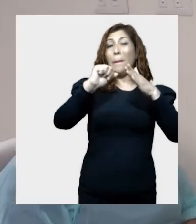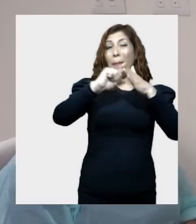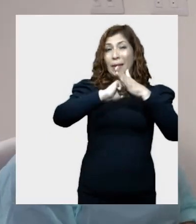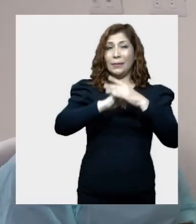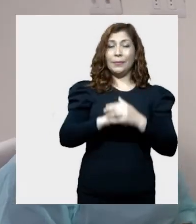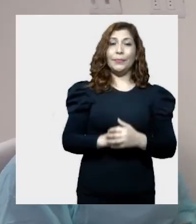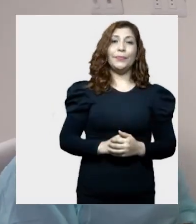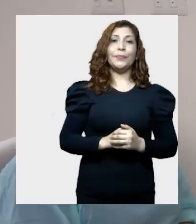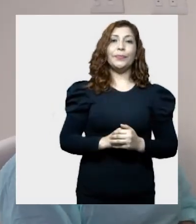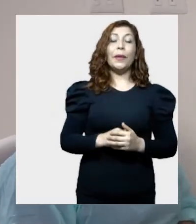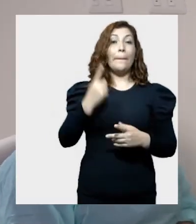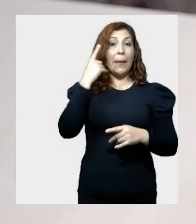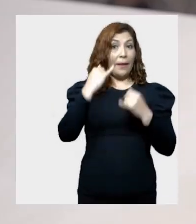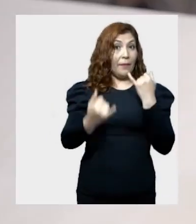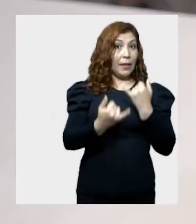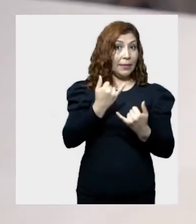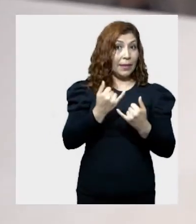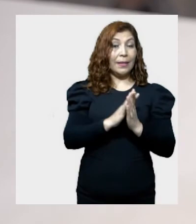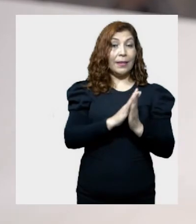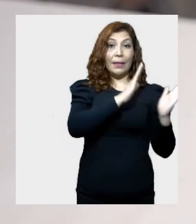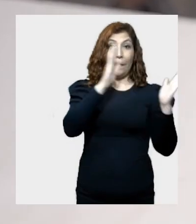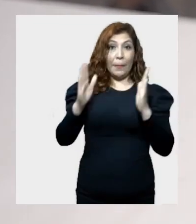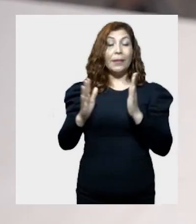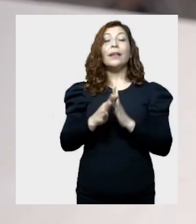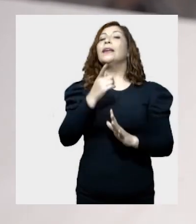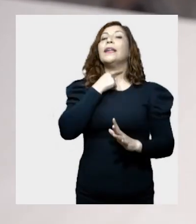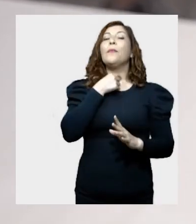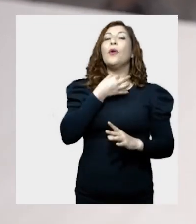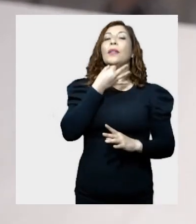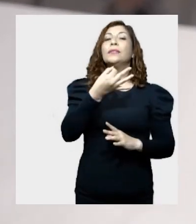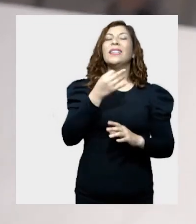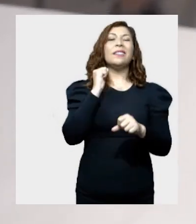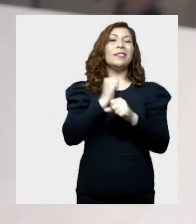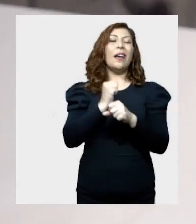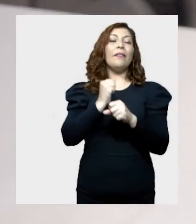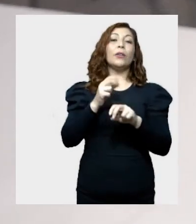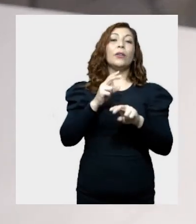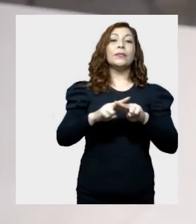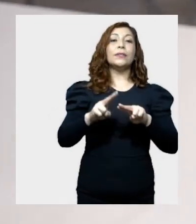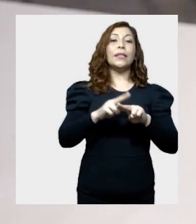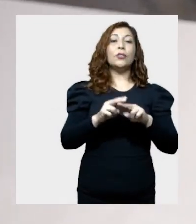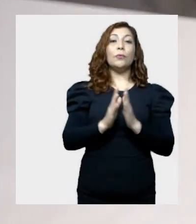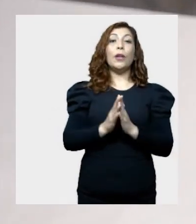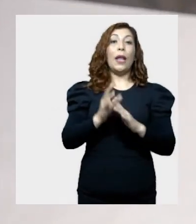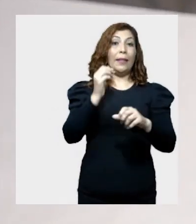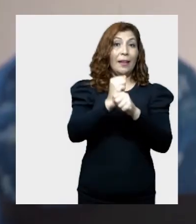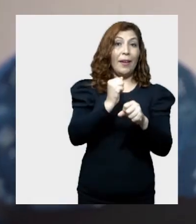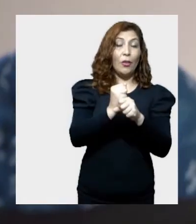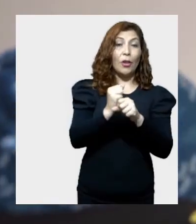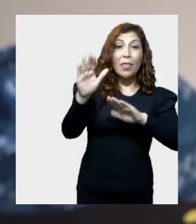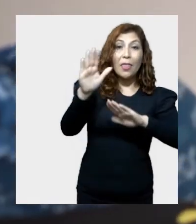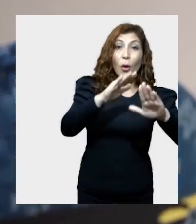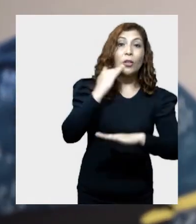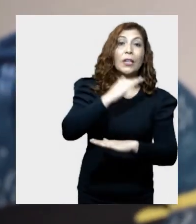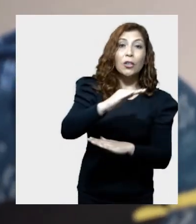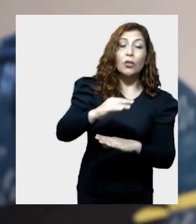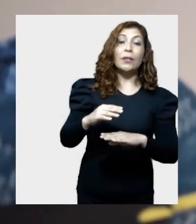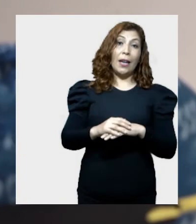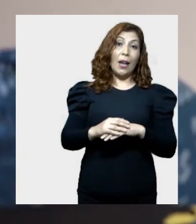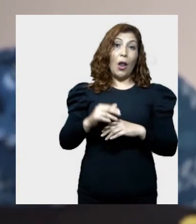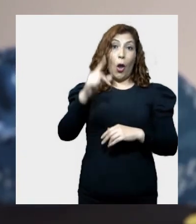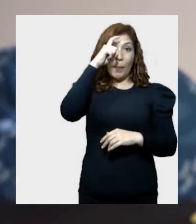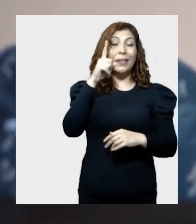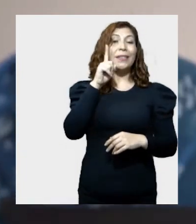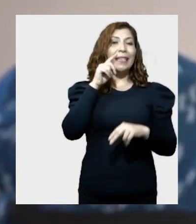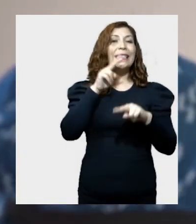COVID-19. Para finalizar esta parte, queremos destacar el trabajo realizado por las funcionarias de cuidados infantiles del hospital,